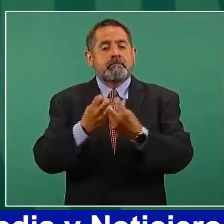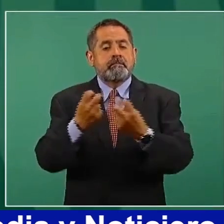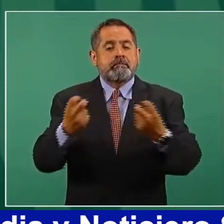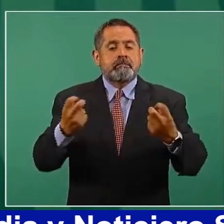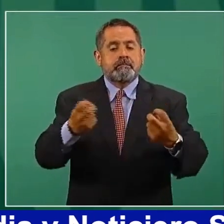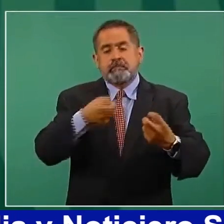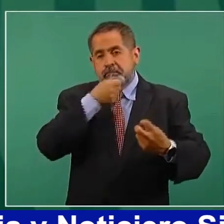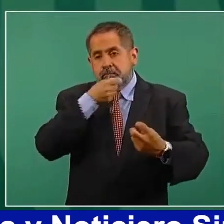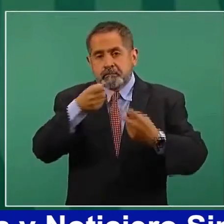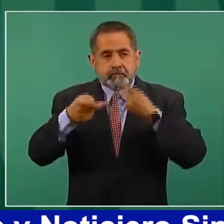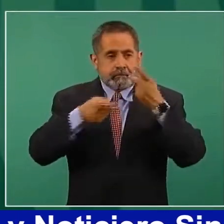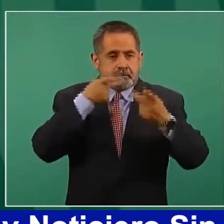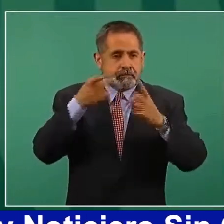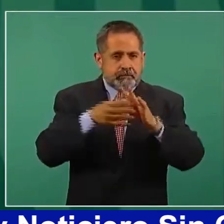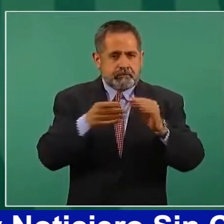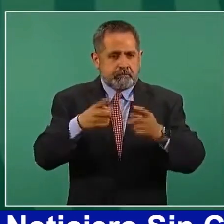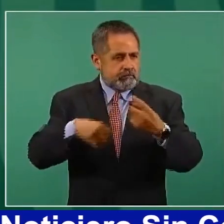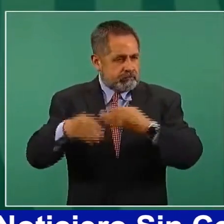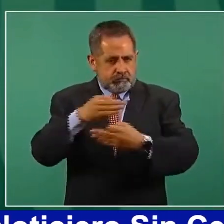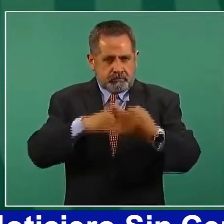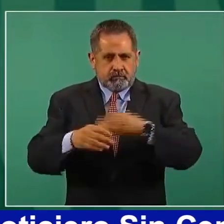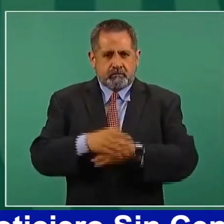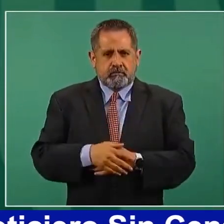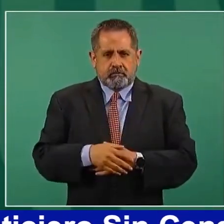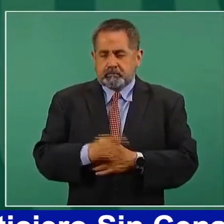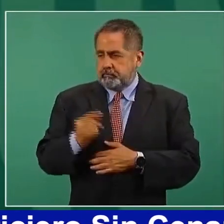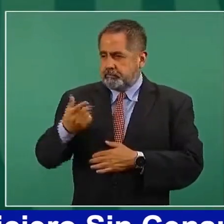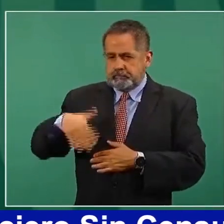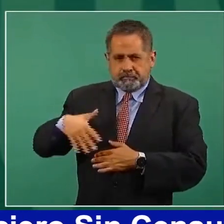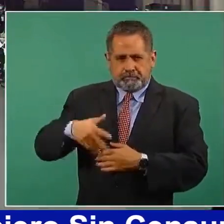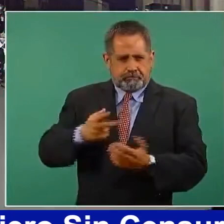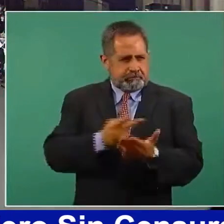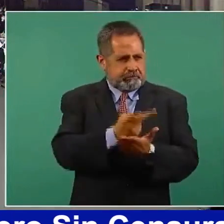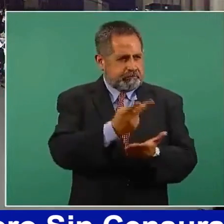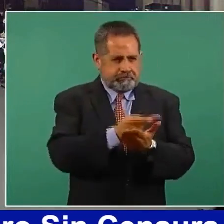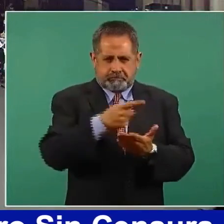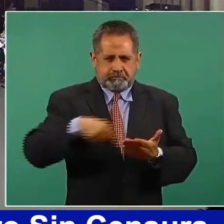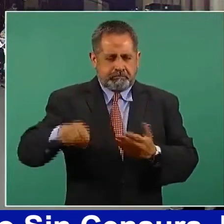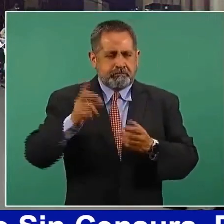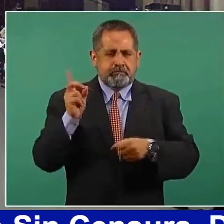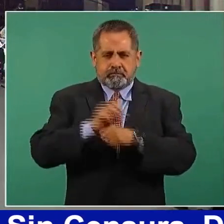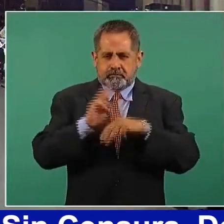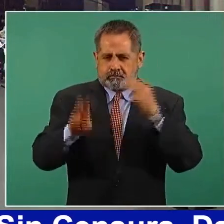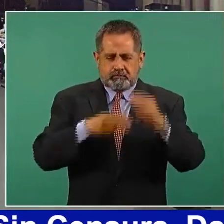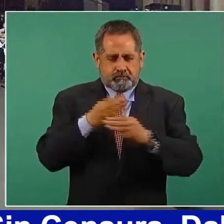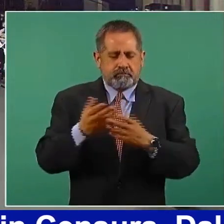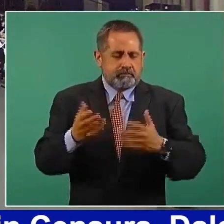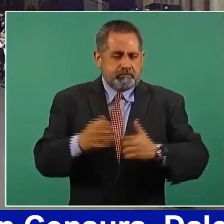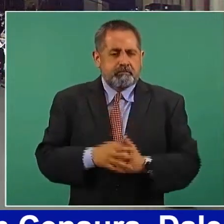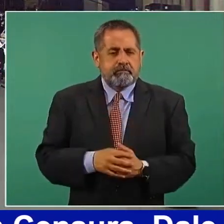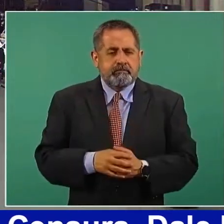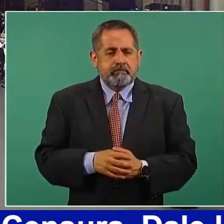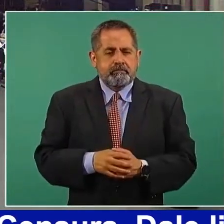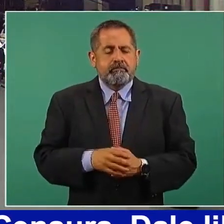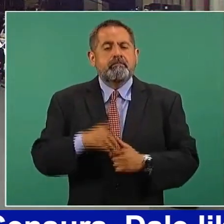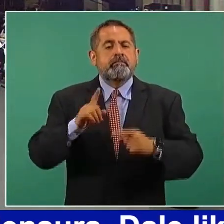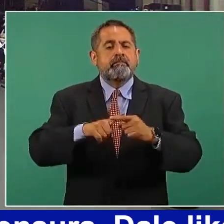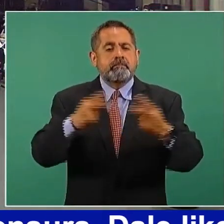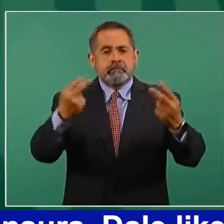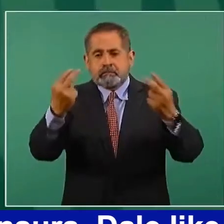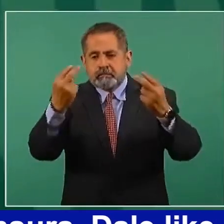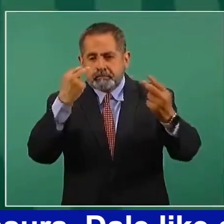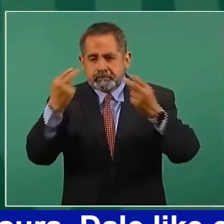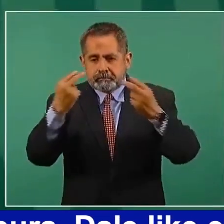están acompañando aquí en la conferencia matutina, a los que acaban de recibir los reconocimientos del Día Mundial de la Salud, pero sobre todo a quienes nos están